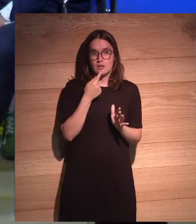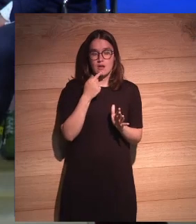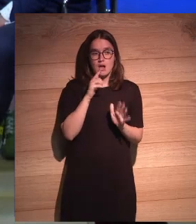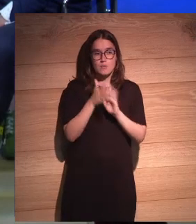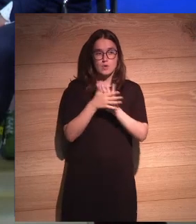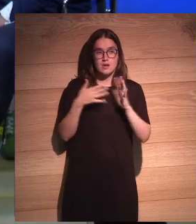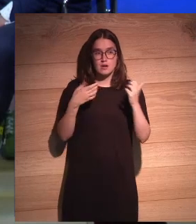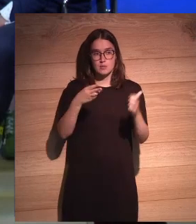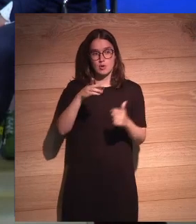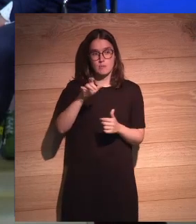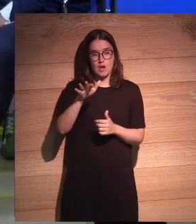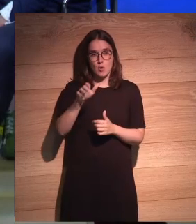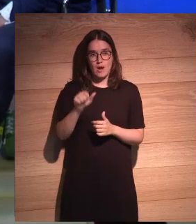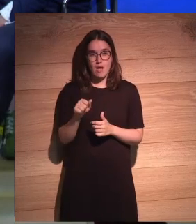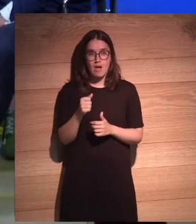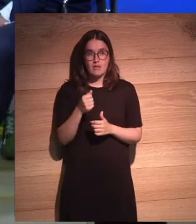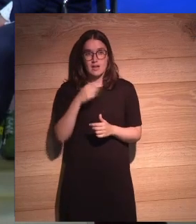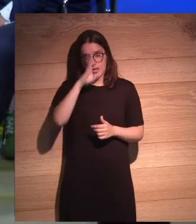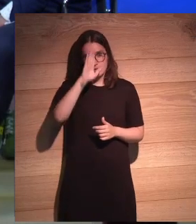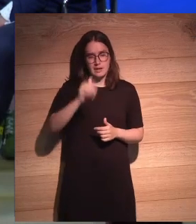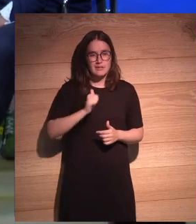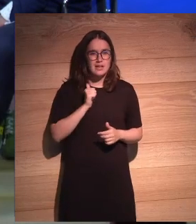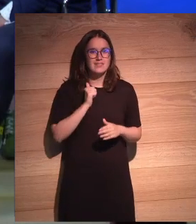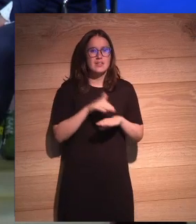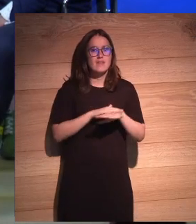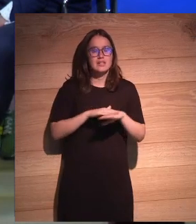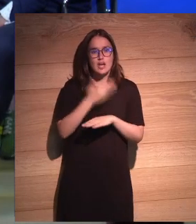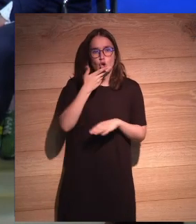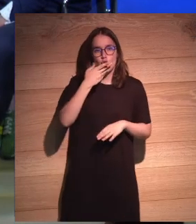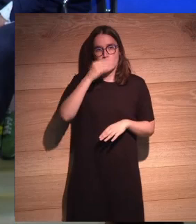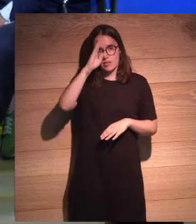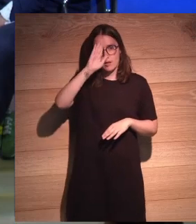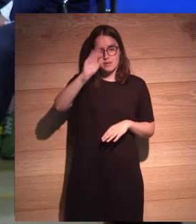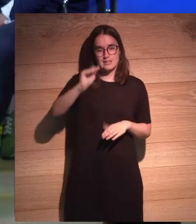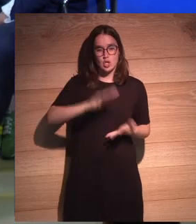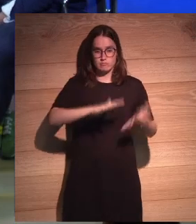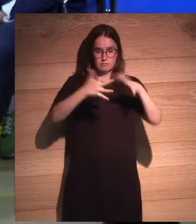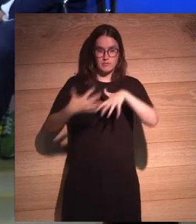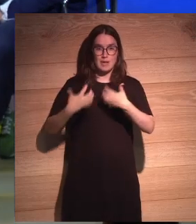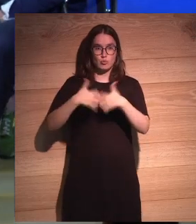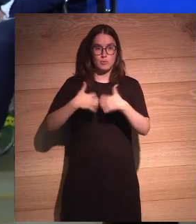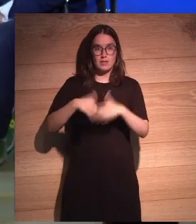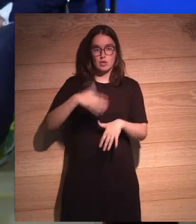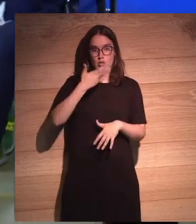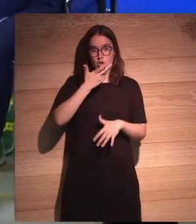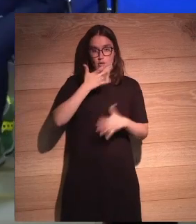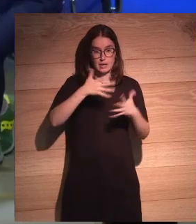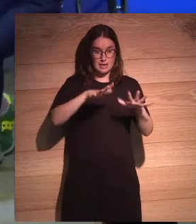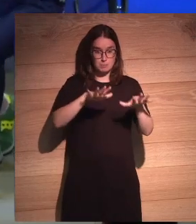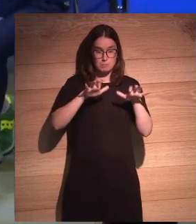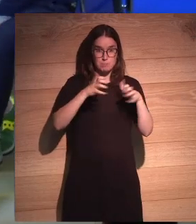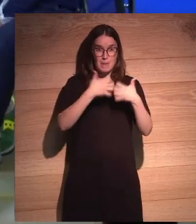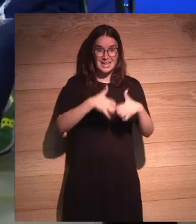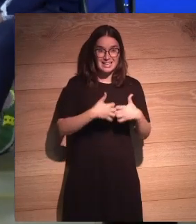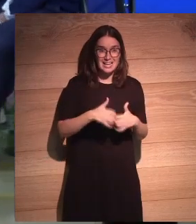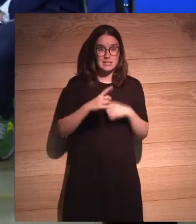muy rápido Paula entre inteligencia artificial basada en el conocimiento o en la automatización del conocer por parte de las máquinas